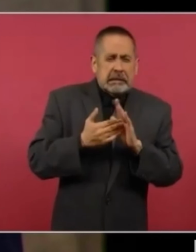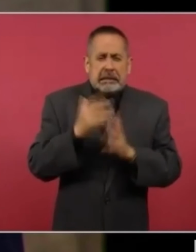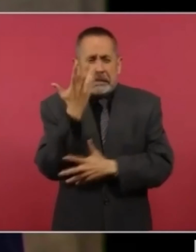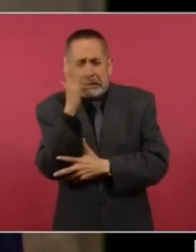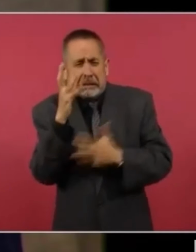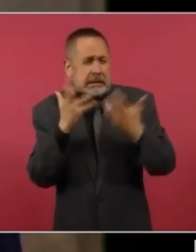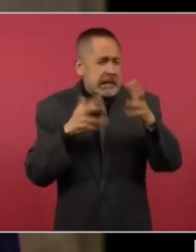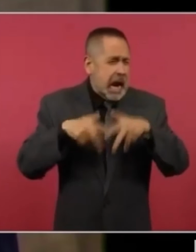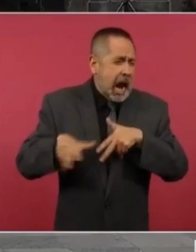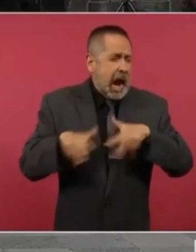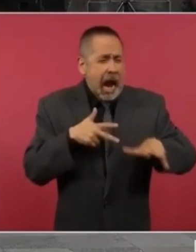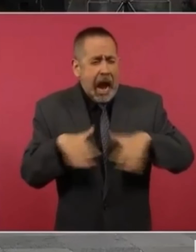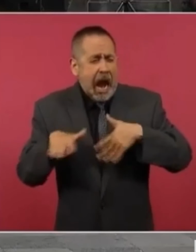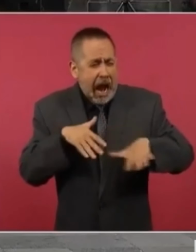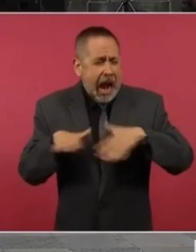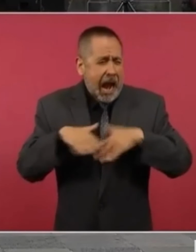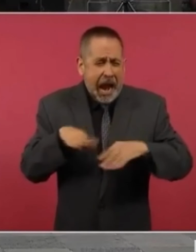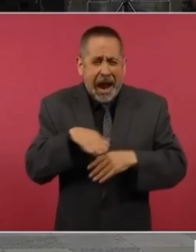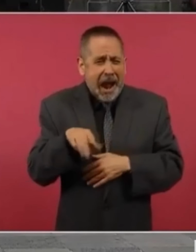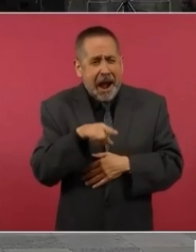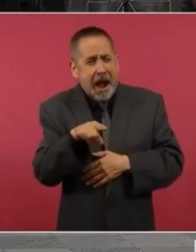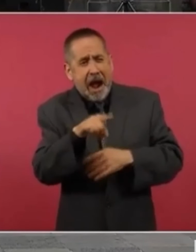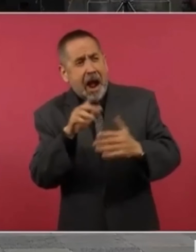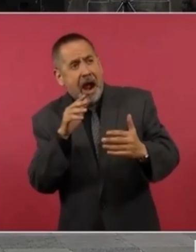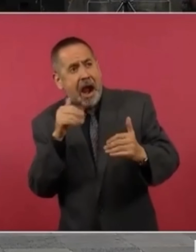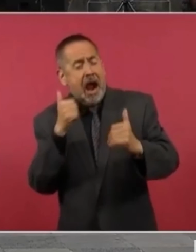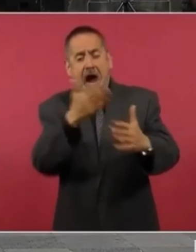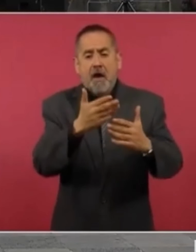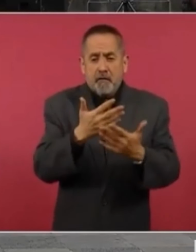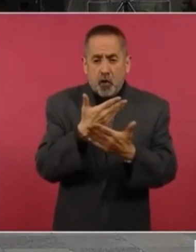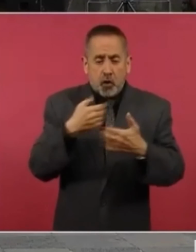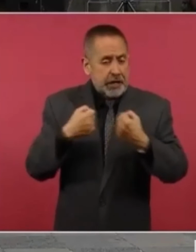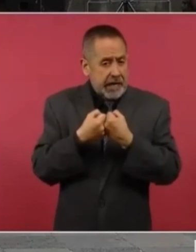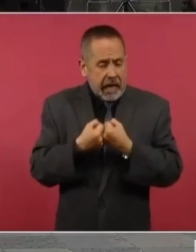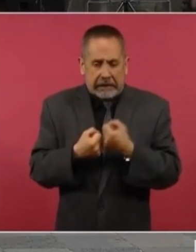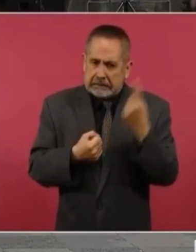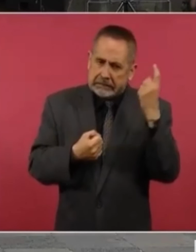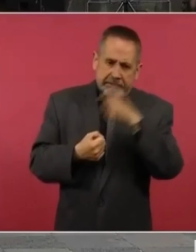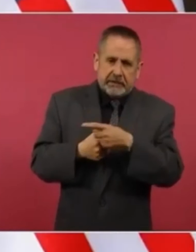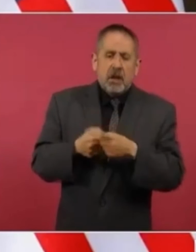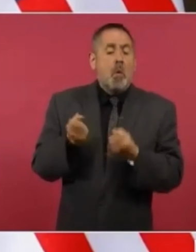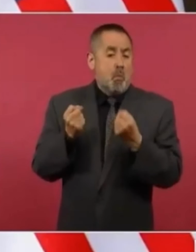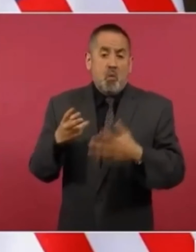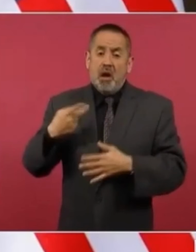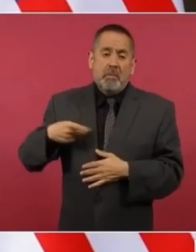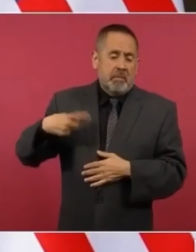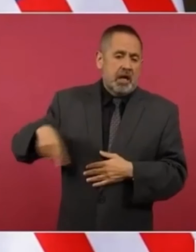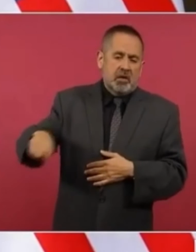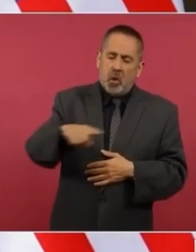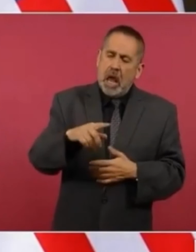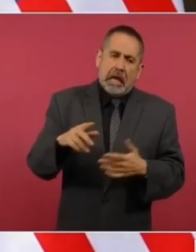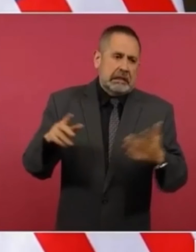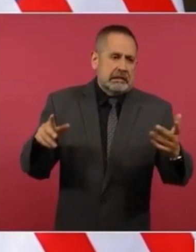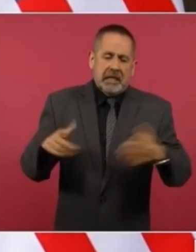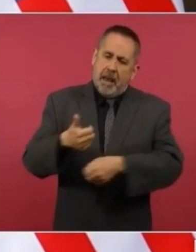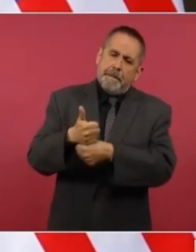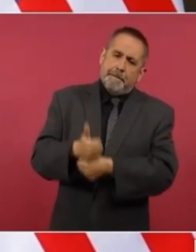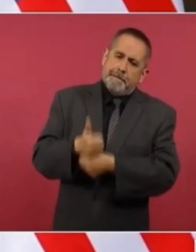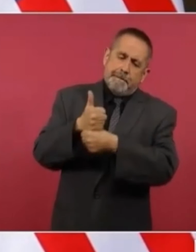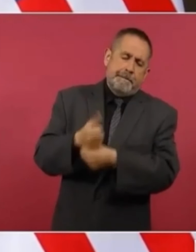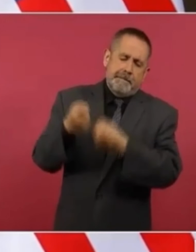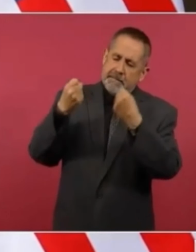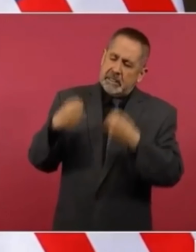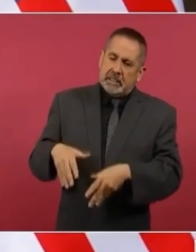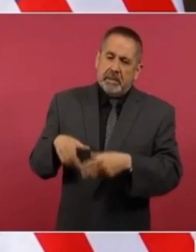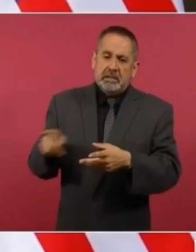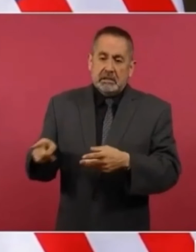es un largo viaje para llegar hasta la frontera. Y muchas de estas personas son víctimas por lo que